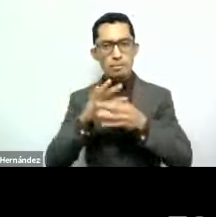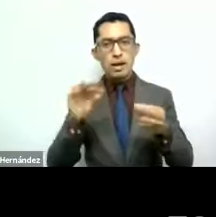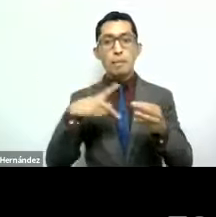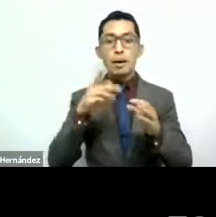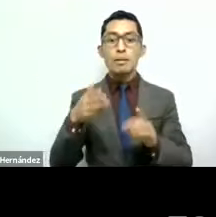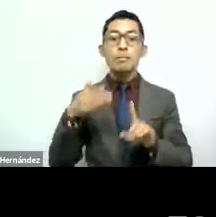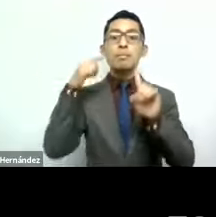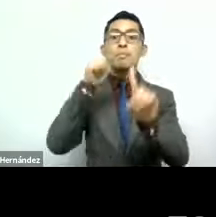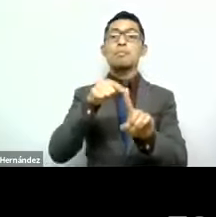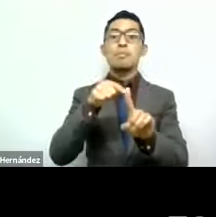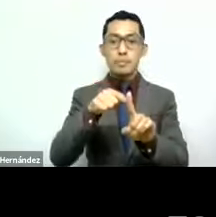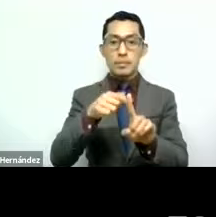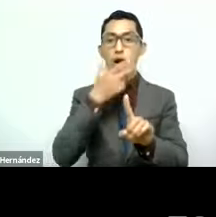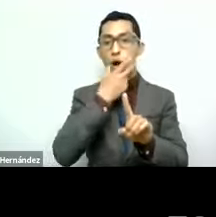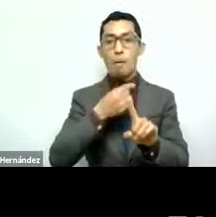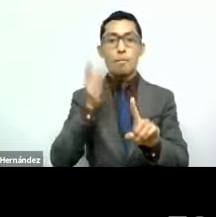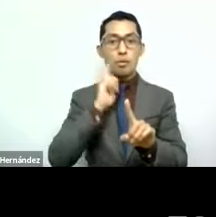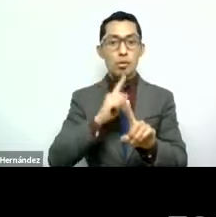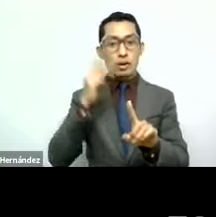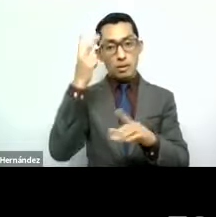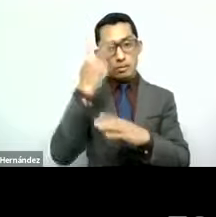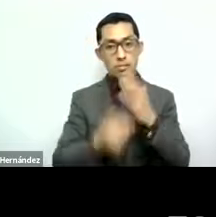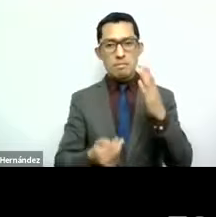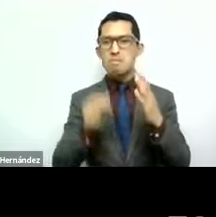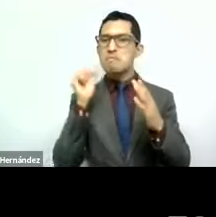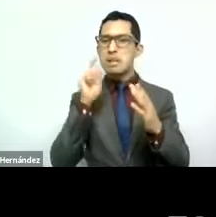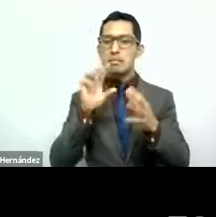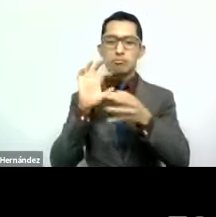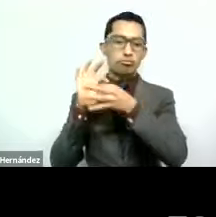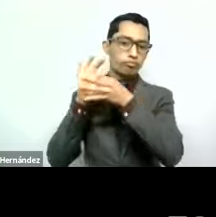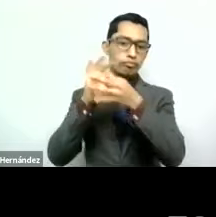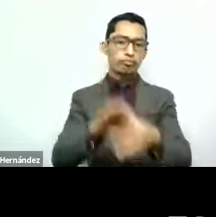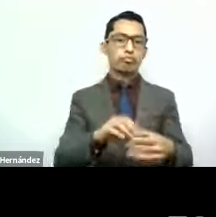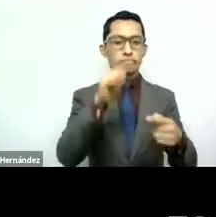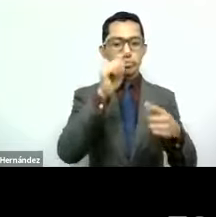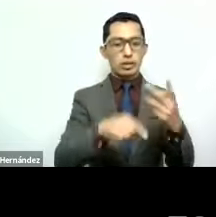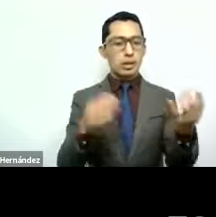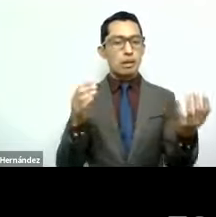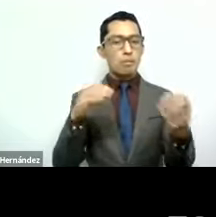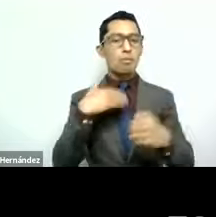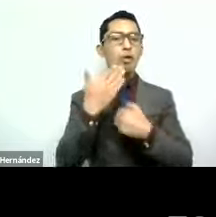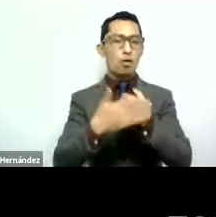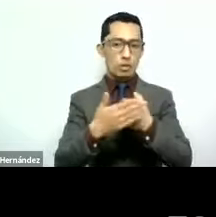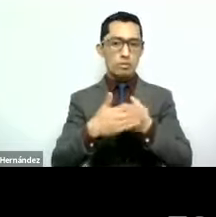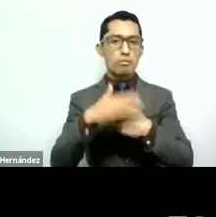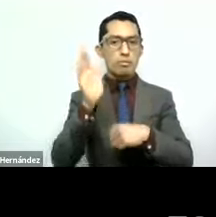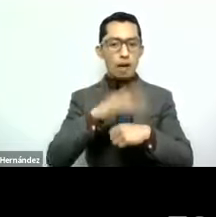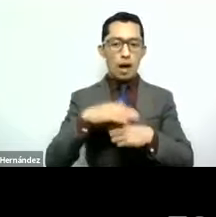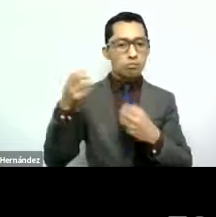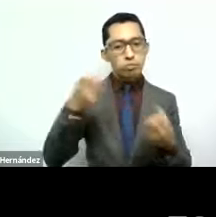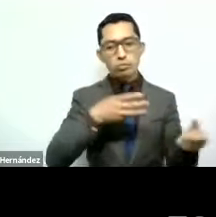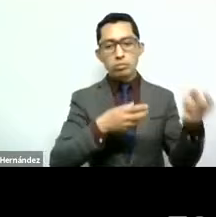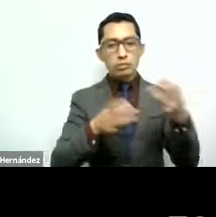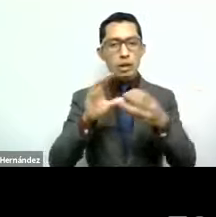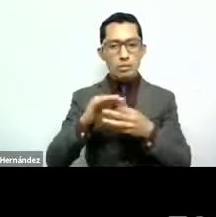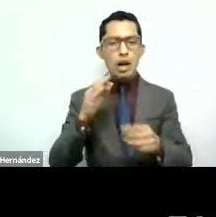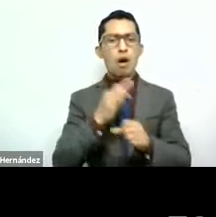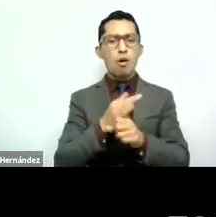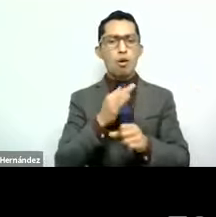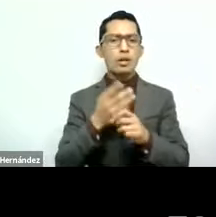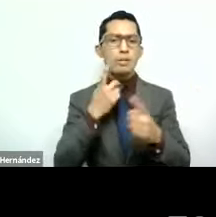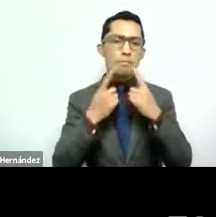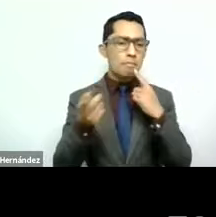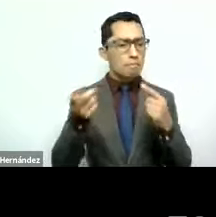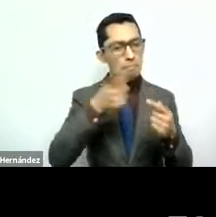de género impacta todas las materias. Y entonces creo que pudiera enriquecerse con todas estas discusiones. Sepan,